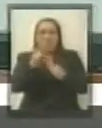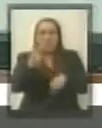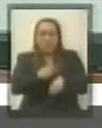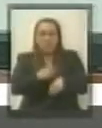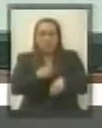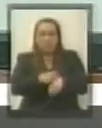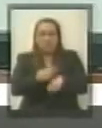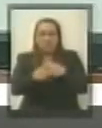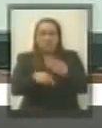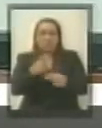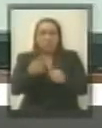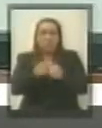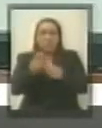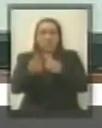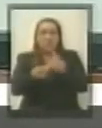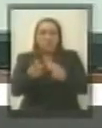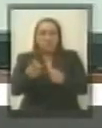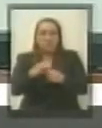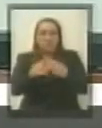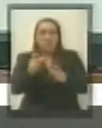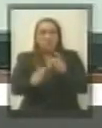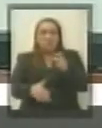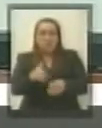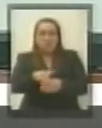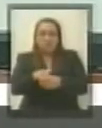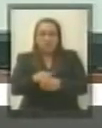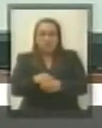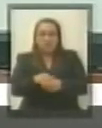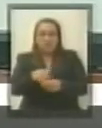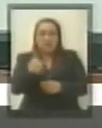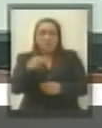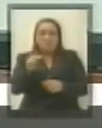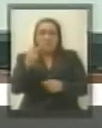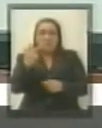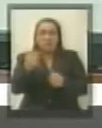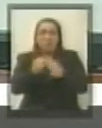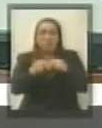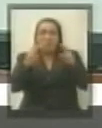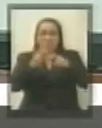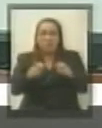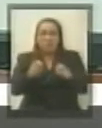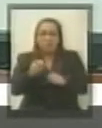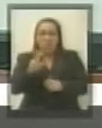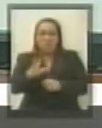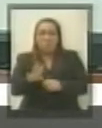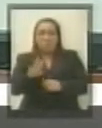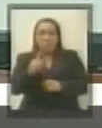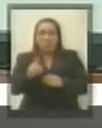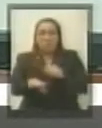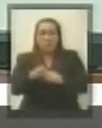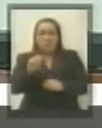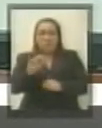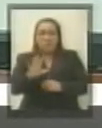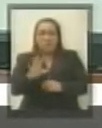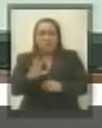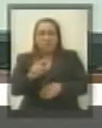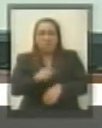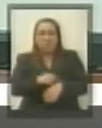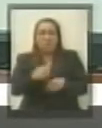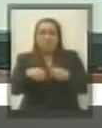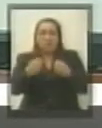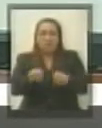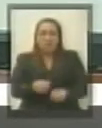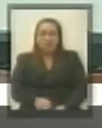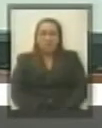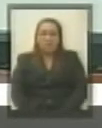lugar; segundo, la declaración de los candidatos aptos; tercero, la evaluación; cuarto, la selección; y quinta etapa, la